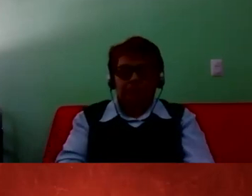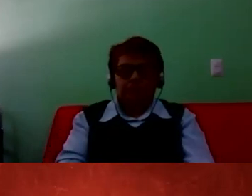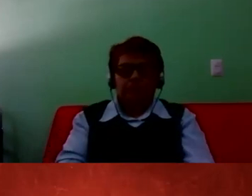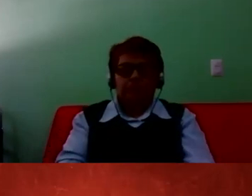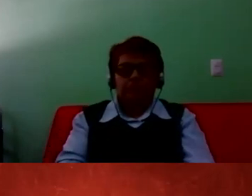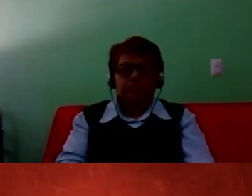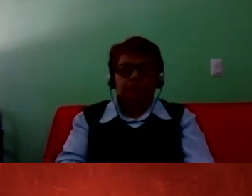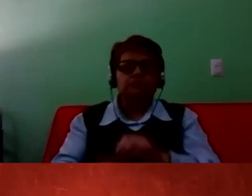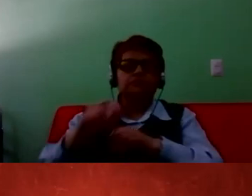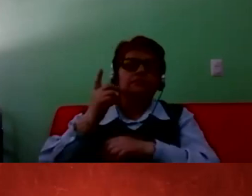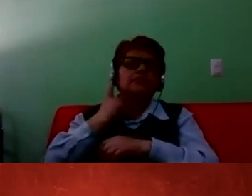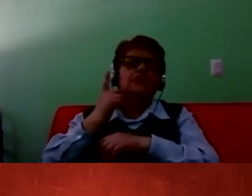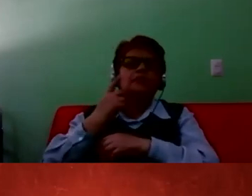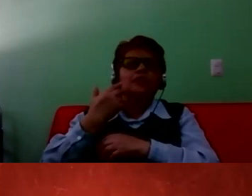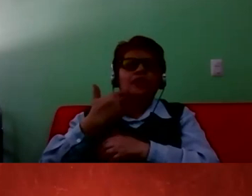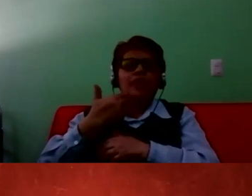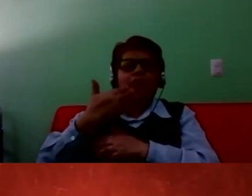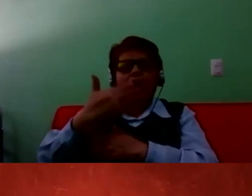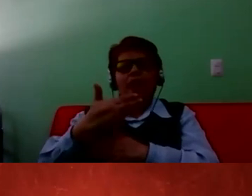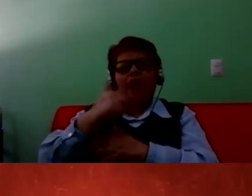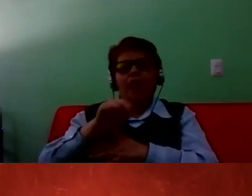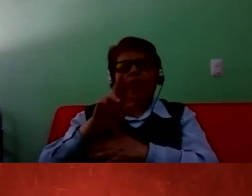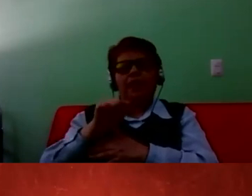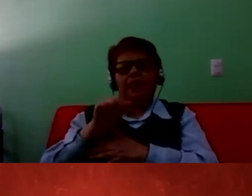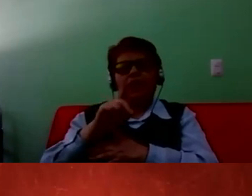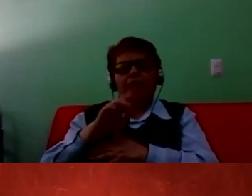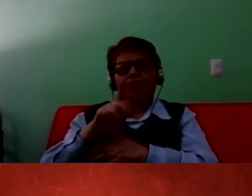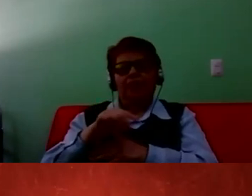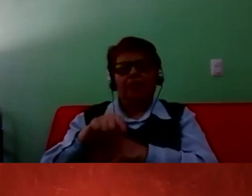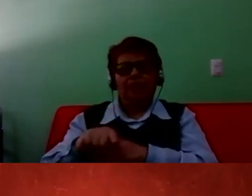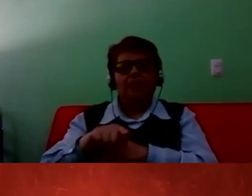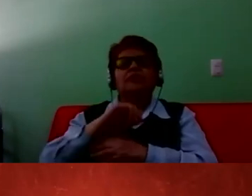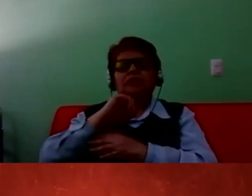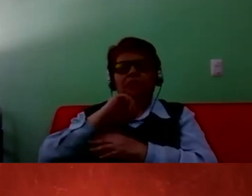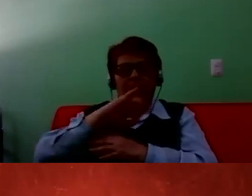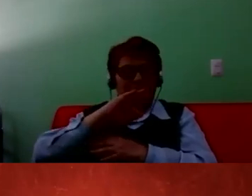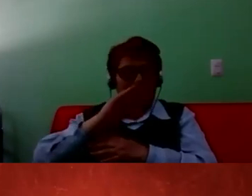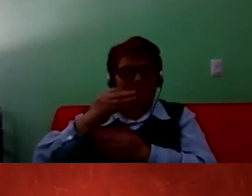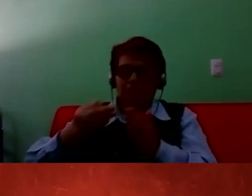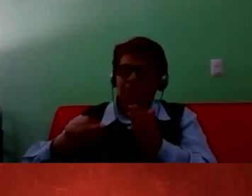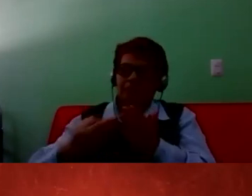Diputada Tere Hernández. Ana Hernández, a favor del dictamen.